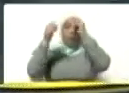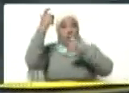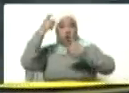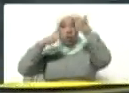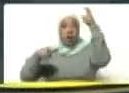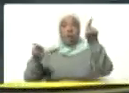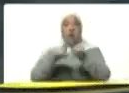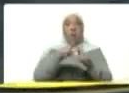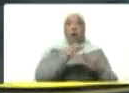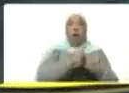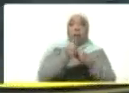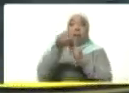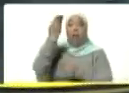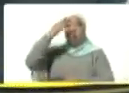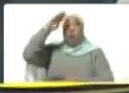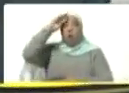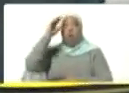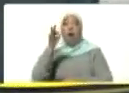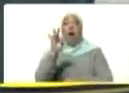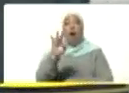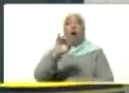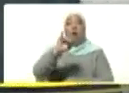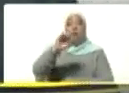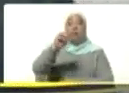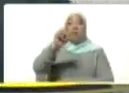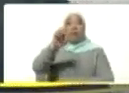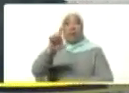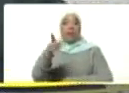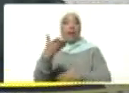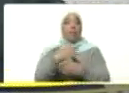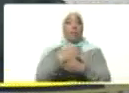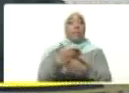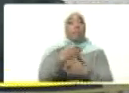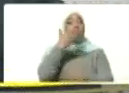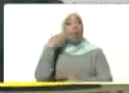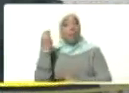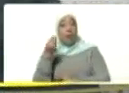Las experiencias compartidas de nuestros pueblos